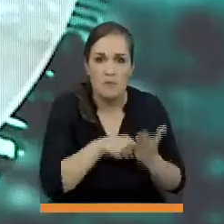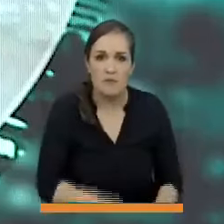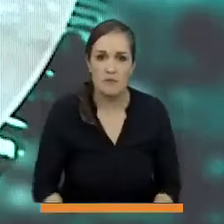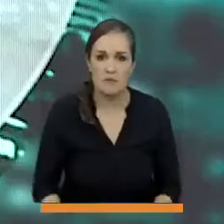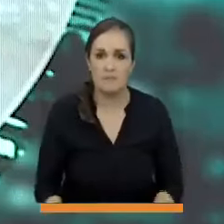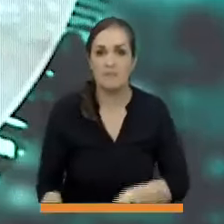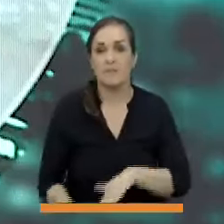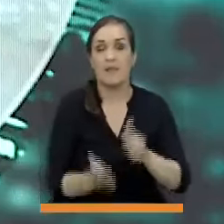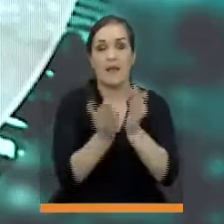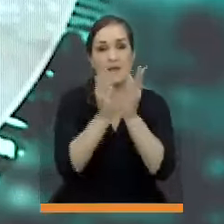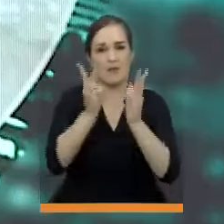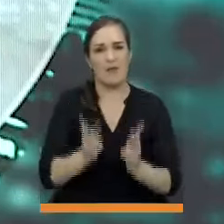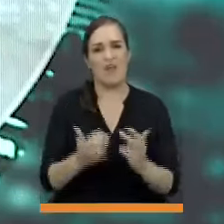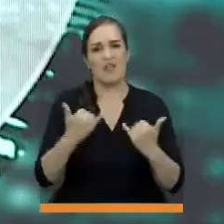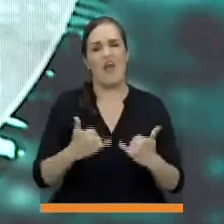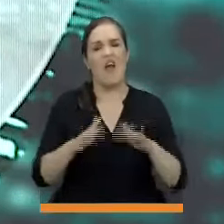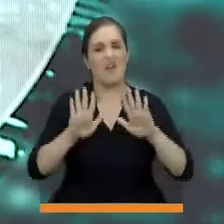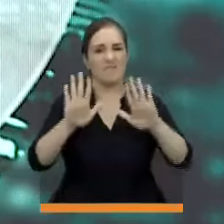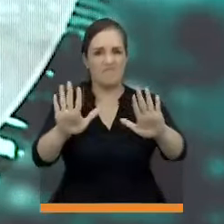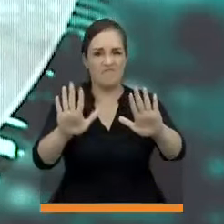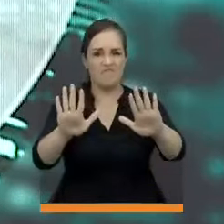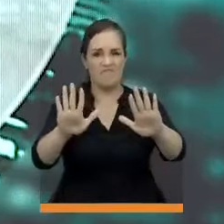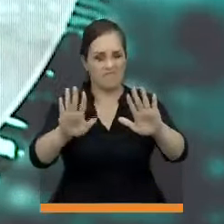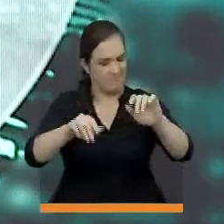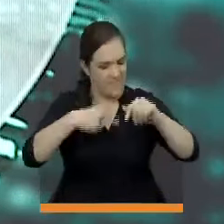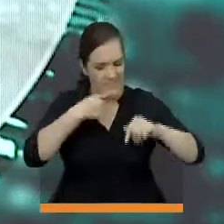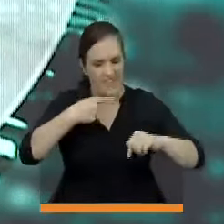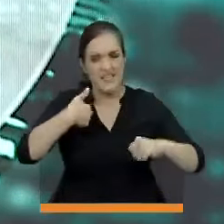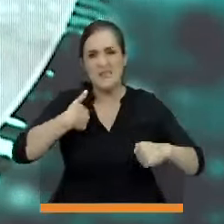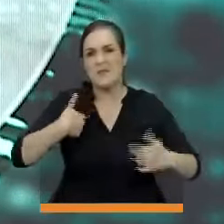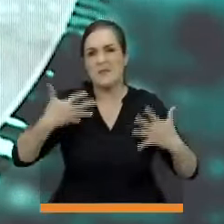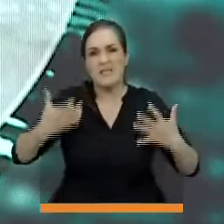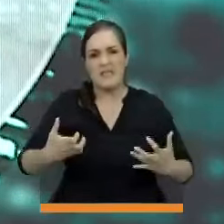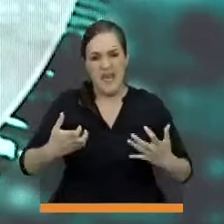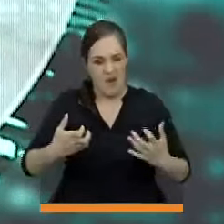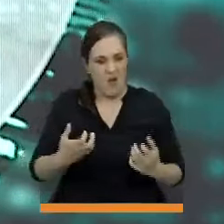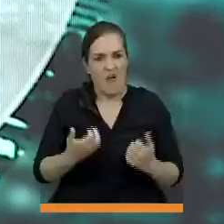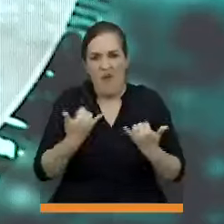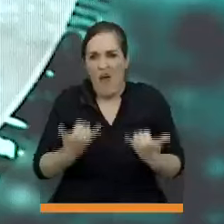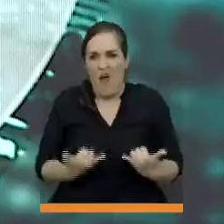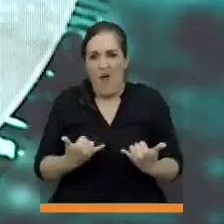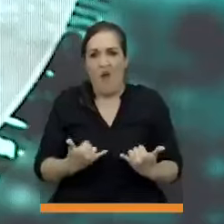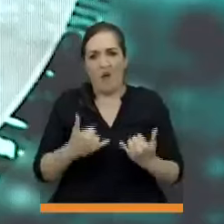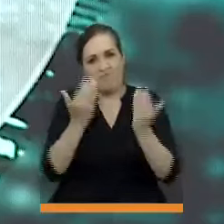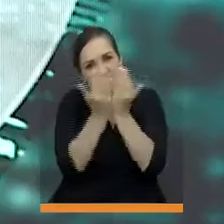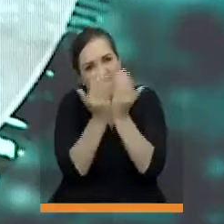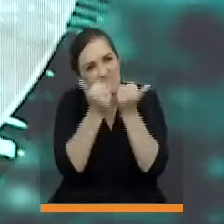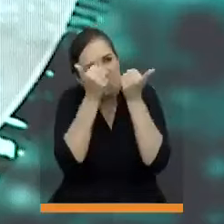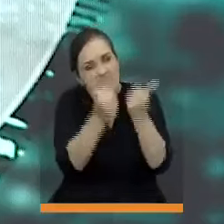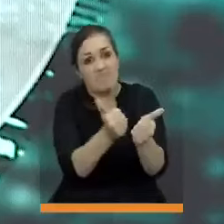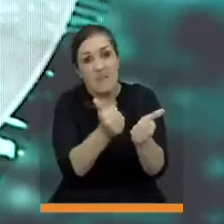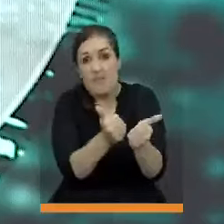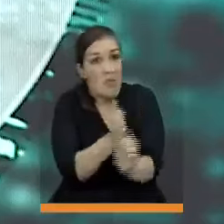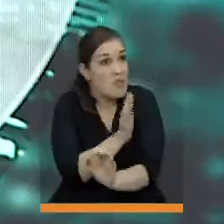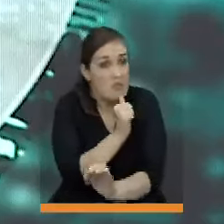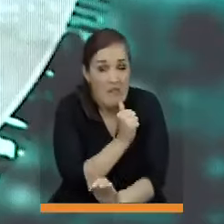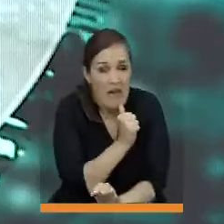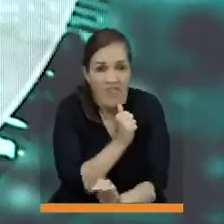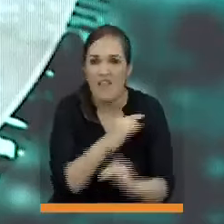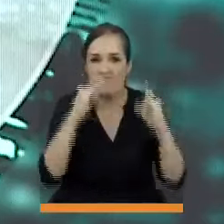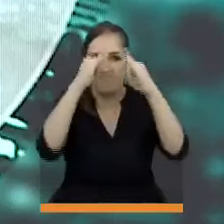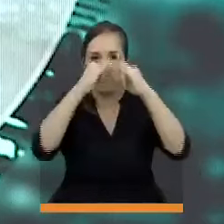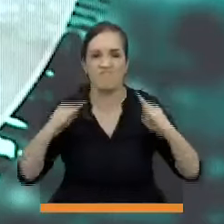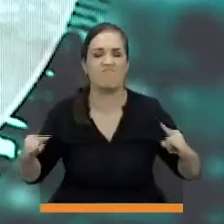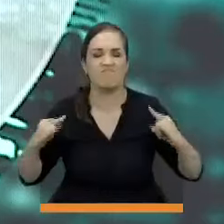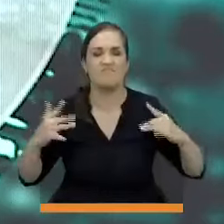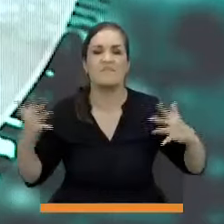Estudiantes se declaran en huelga de hambre por temor a quedarse sin sede universitaria. Se trata de jóvenes que acampan desde el domingo en la Universidad